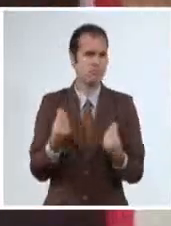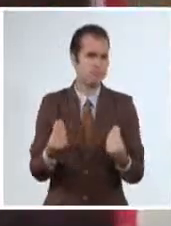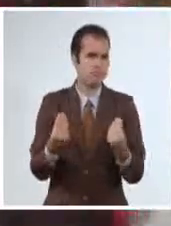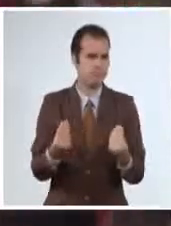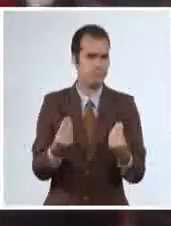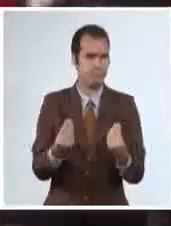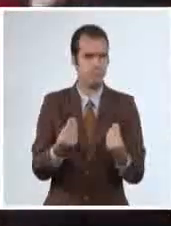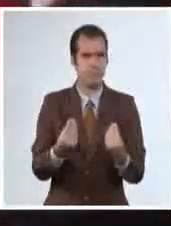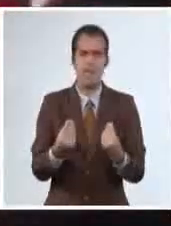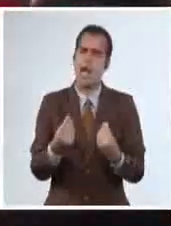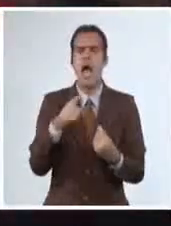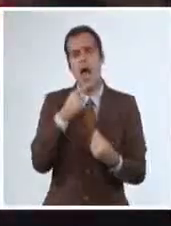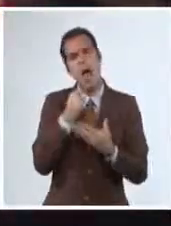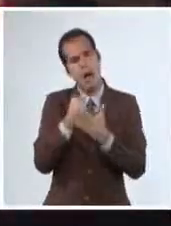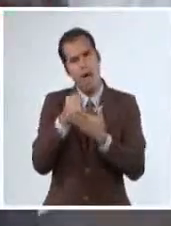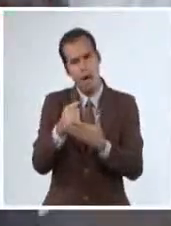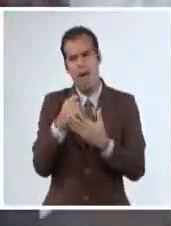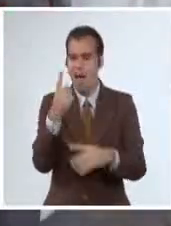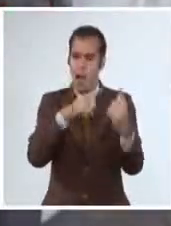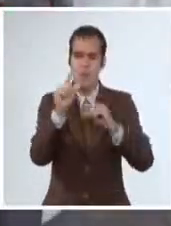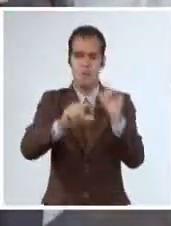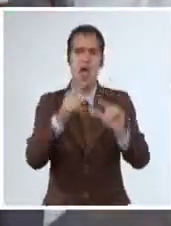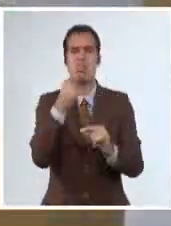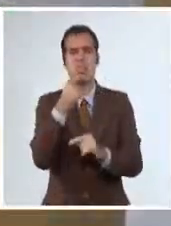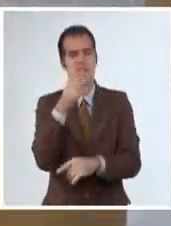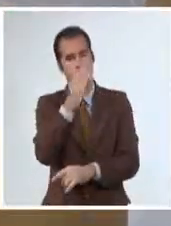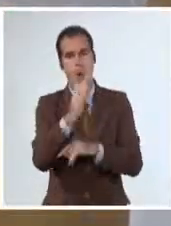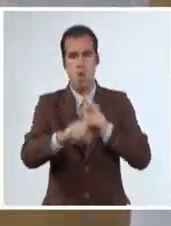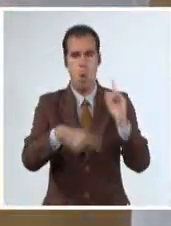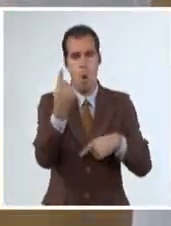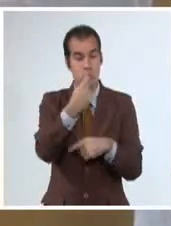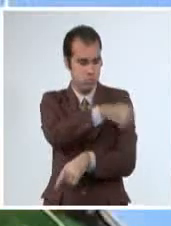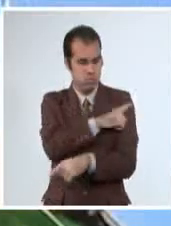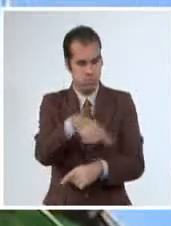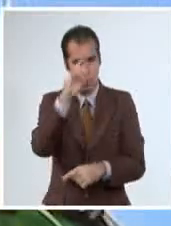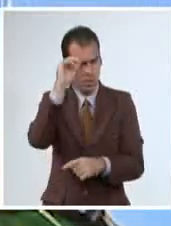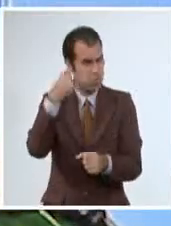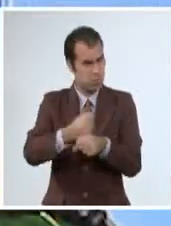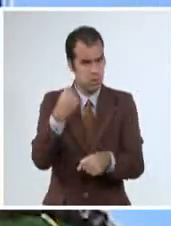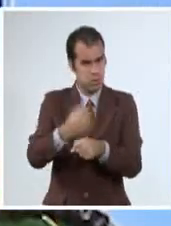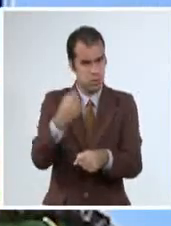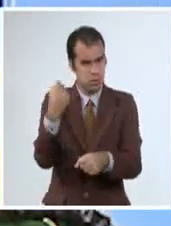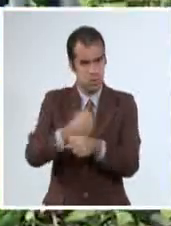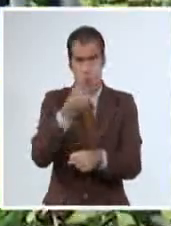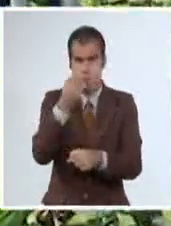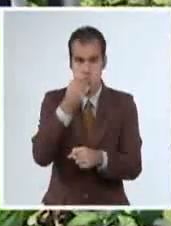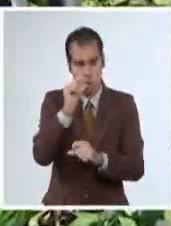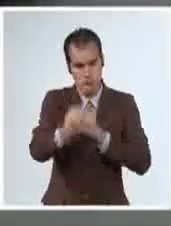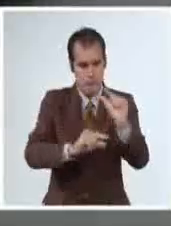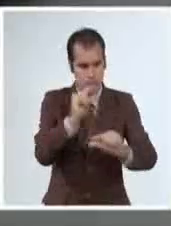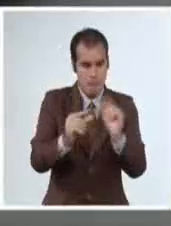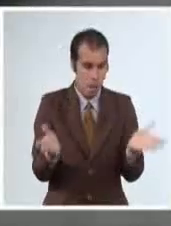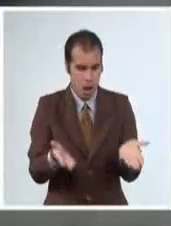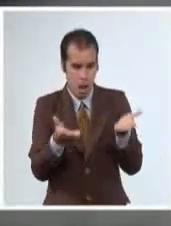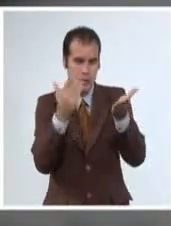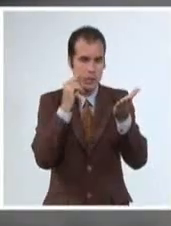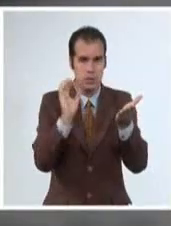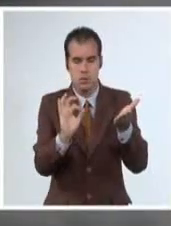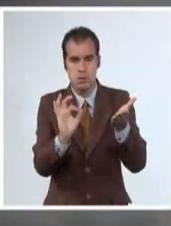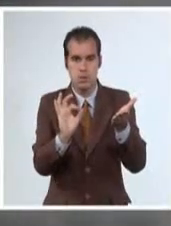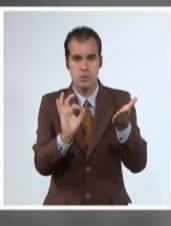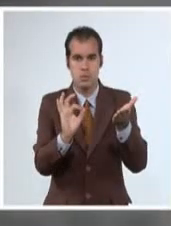se respalden y se alienten soplos de odio contra el pueblo que trabaja por convertir, como ha hecho siempre, los reveses en victoria. No es normal